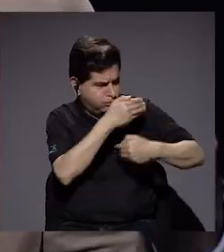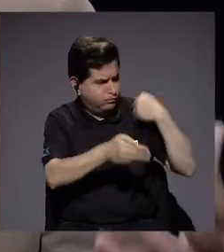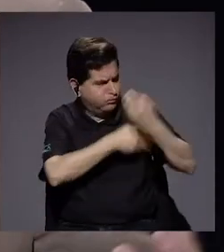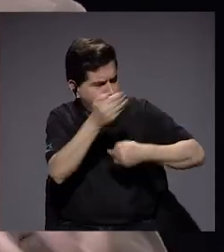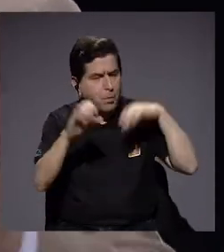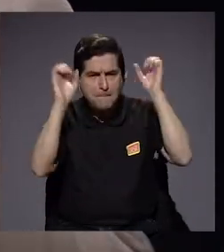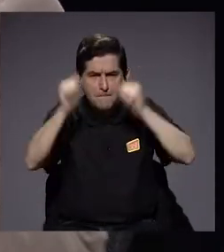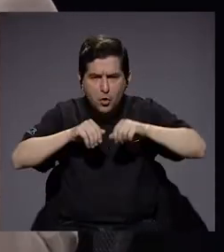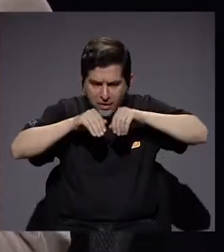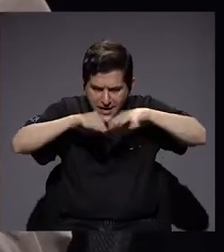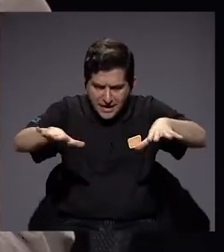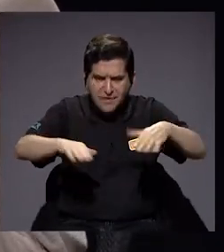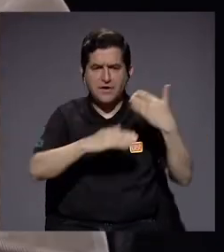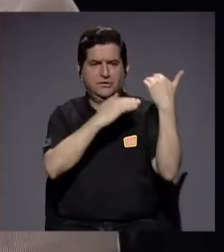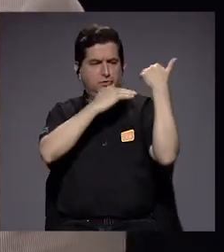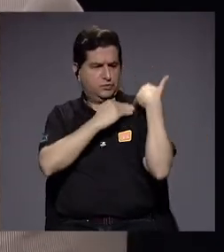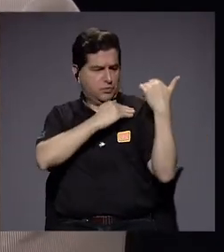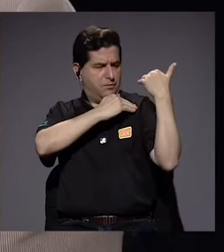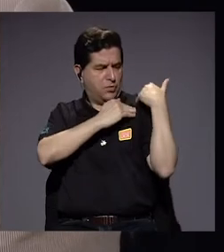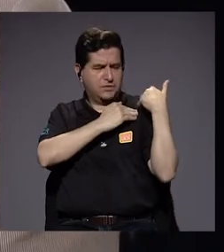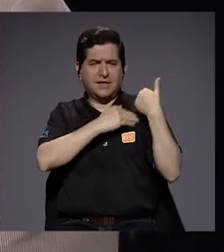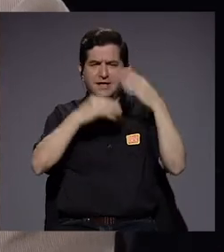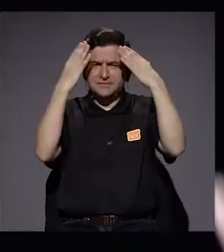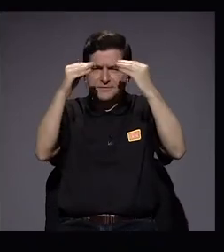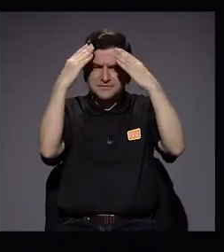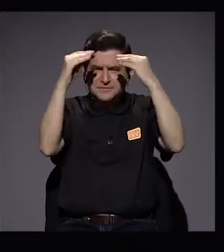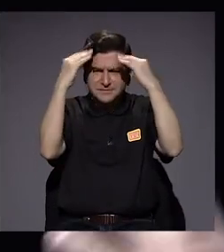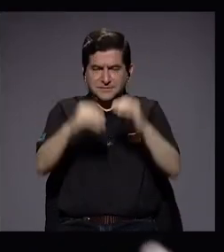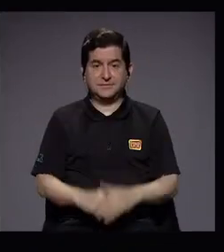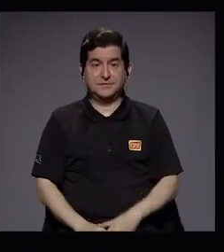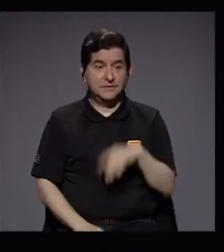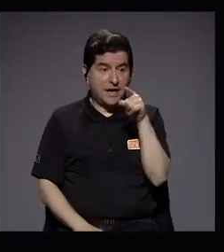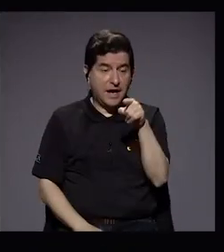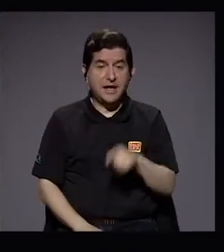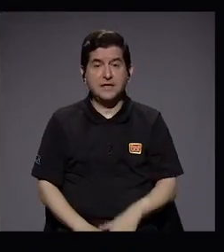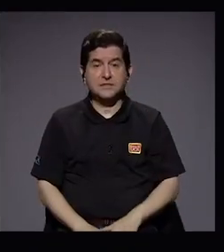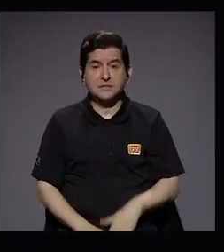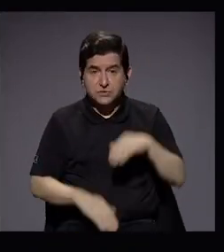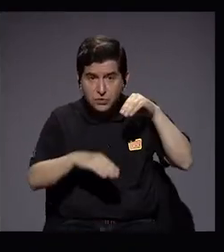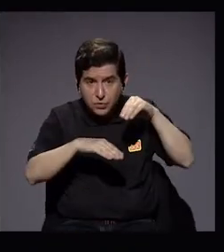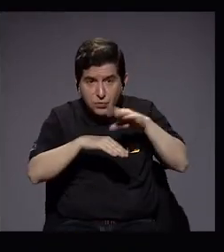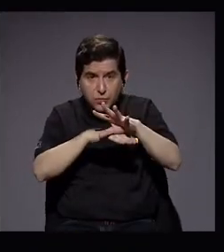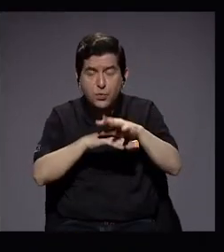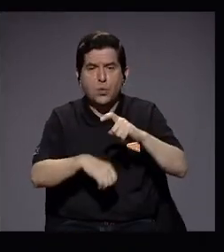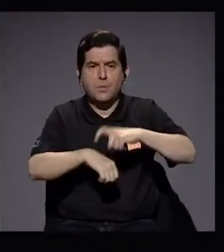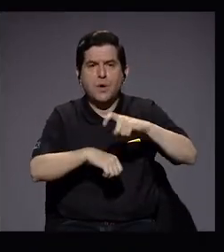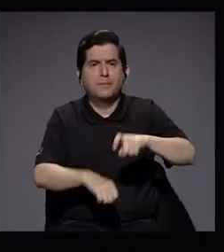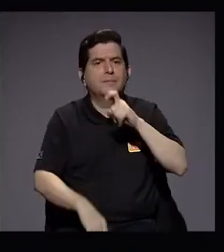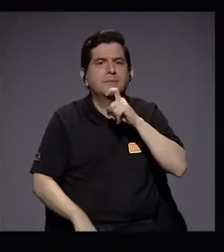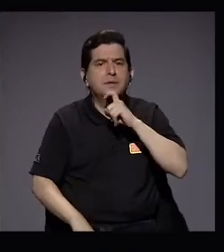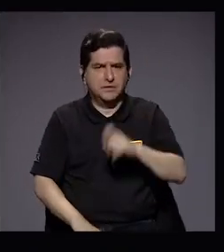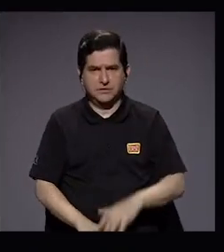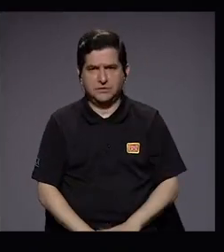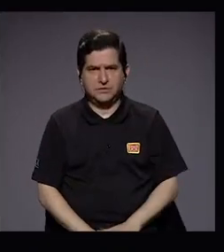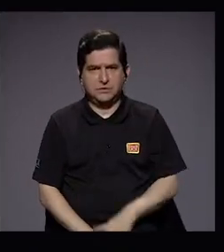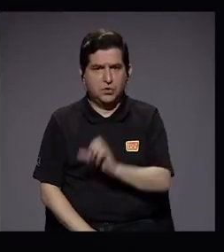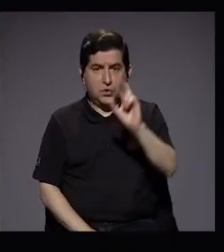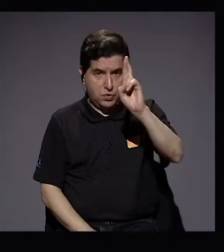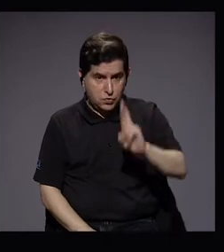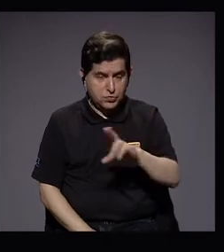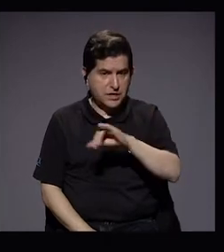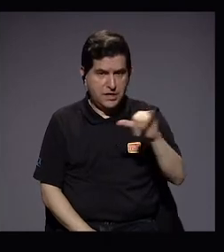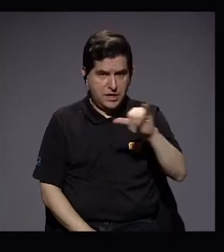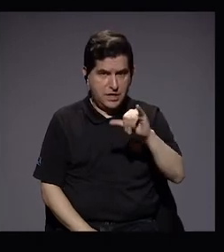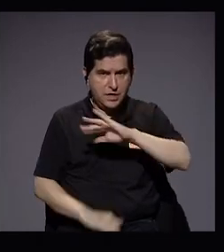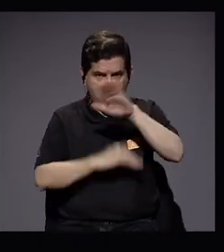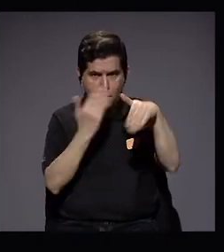que puedan ir soportando esa cantidad de datos. Entonces, claro, a esto, Edwin, le atraviesa un momento muy difícil, no solamente para Costa Rica,